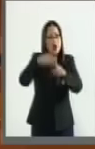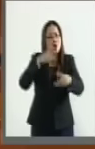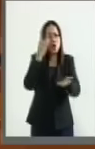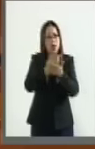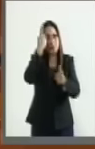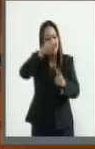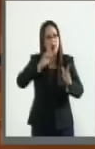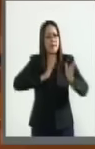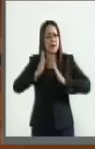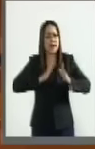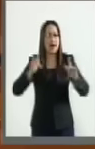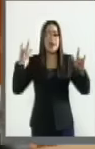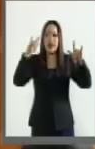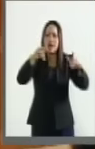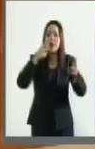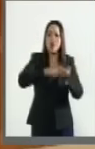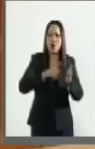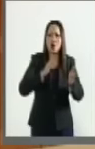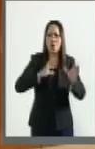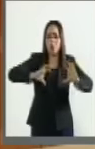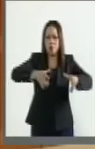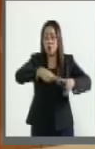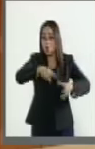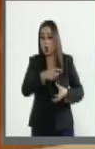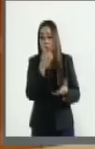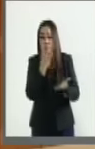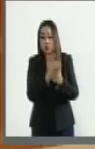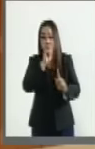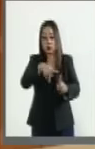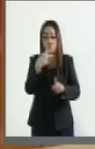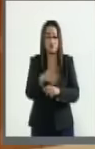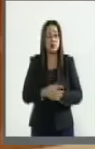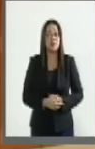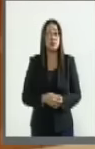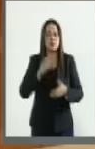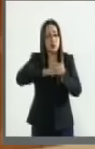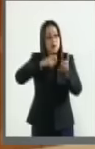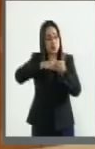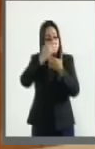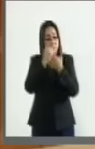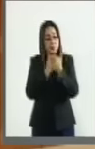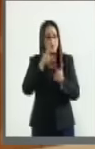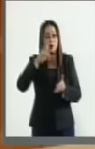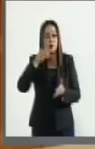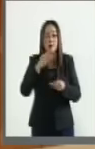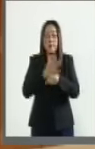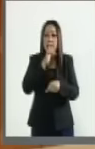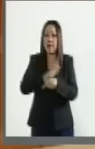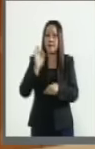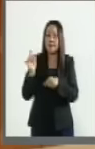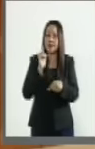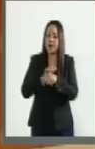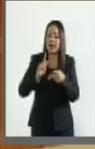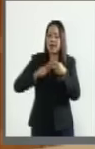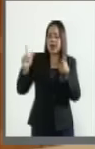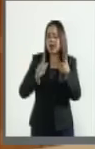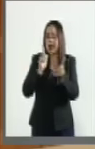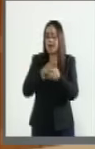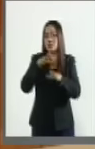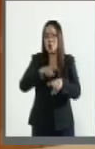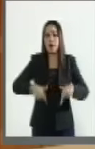Fuerza Aérea y Armada. Las reformas y adiciones que propone el dictamen al Código Penal Federal y a la Ley Federal de Armas de Fuego y